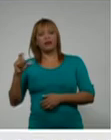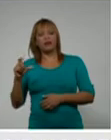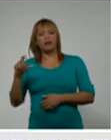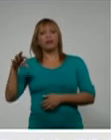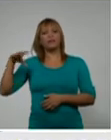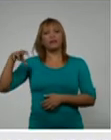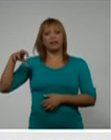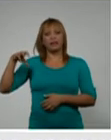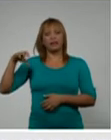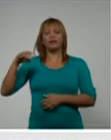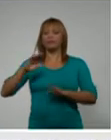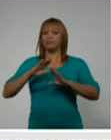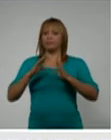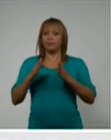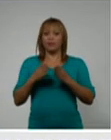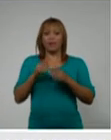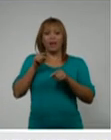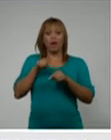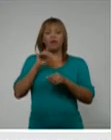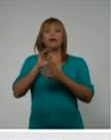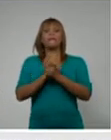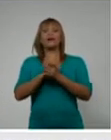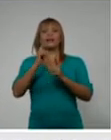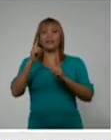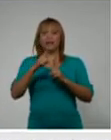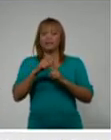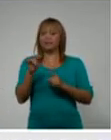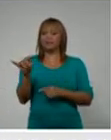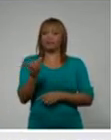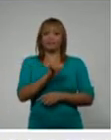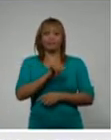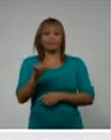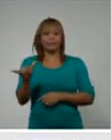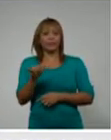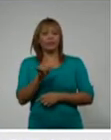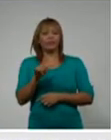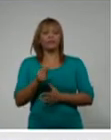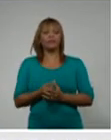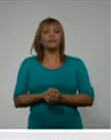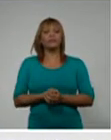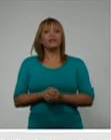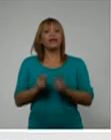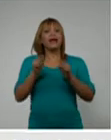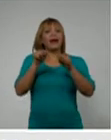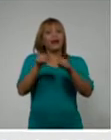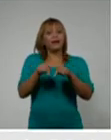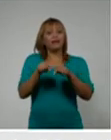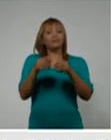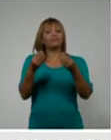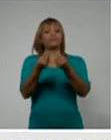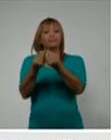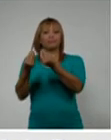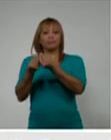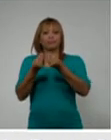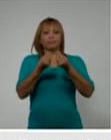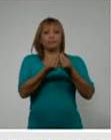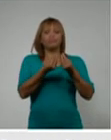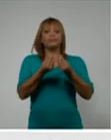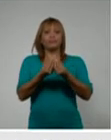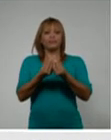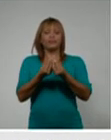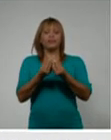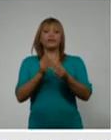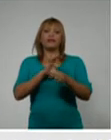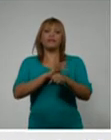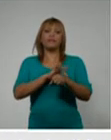Río, ahora Matanza, hemos tenido una transmisión de la